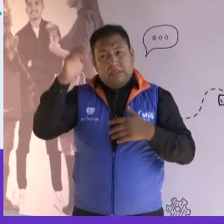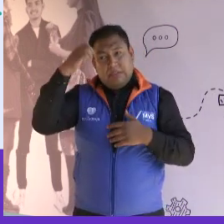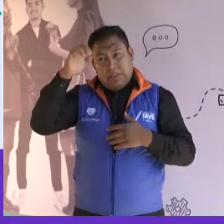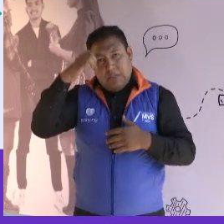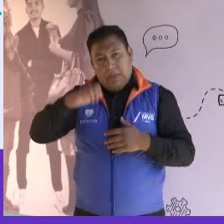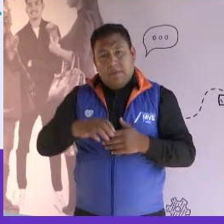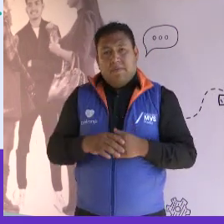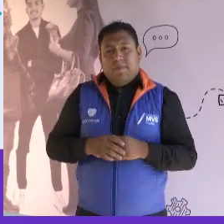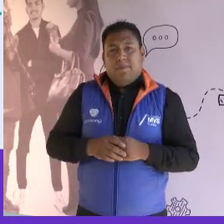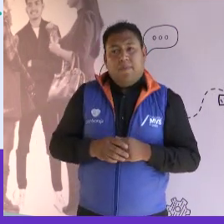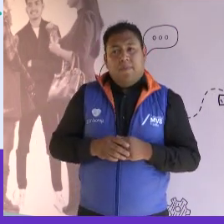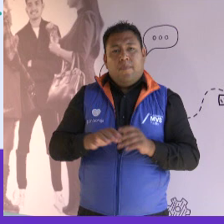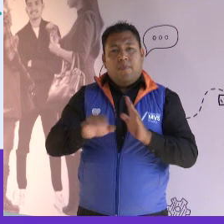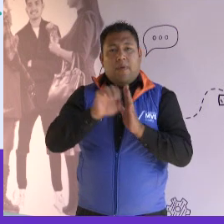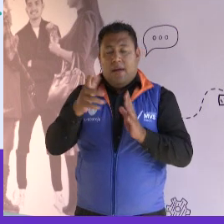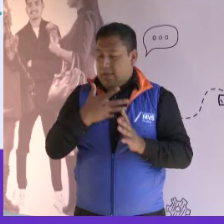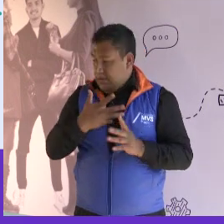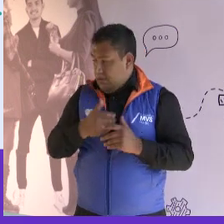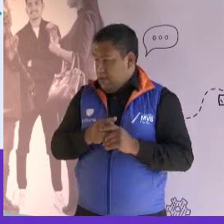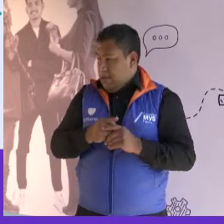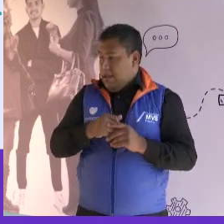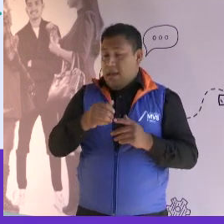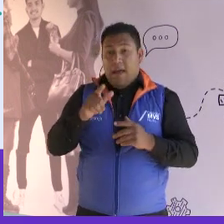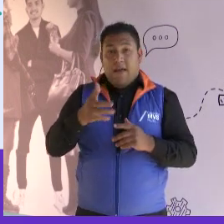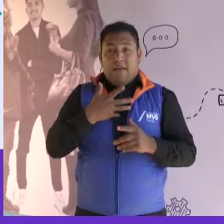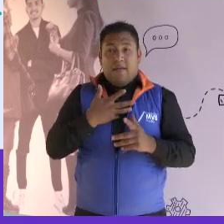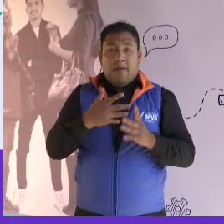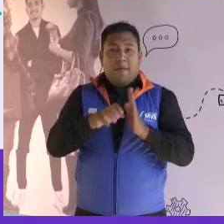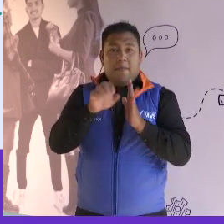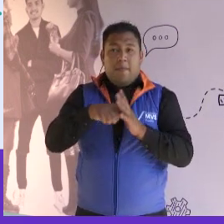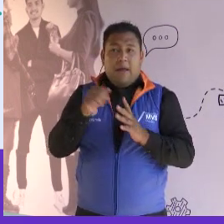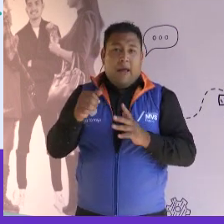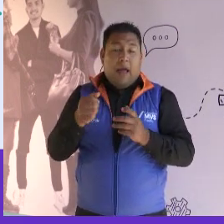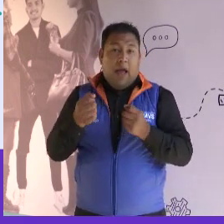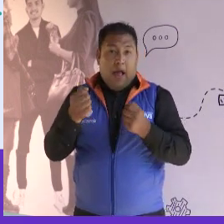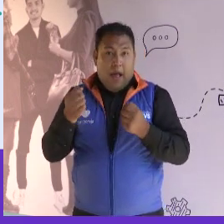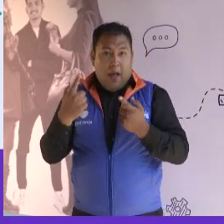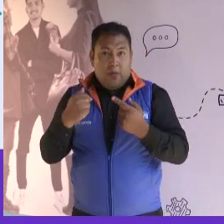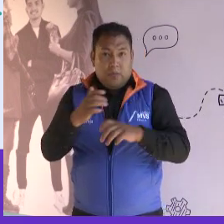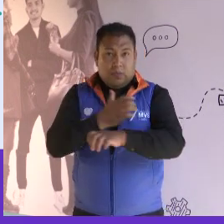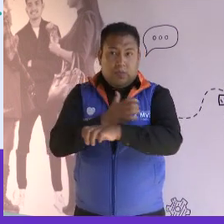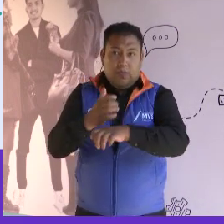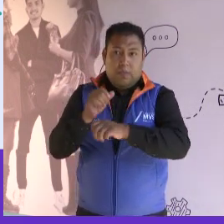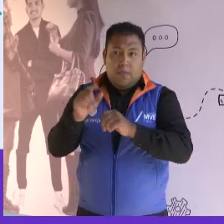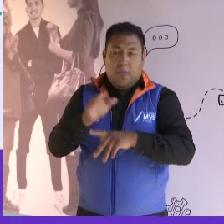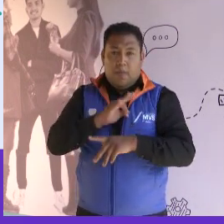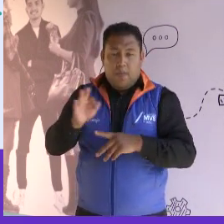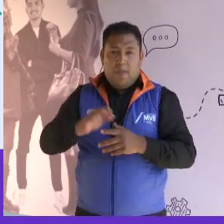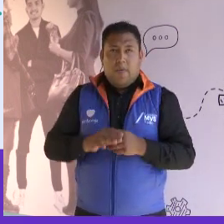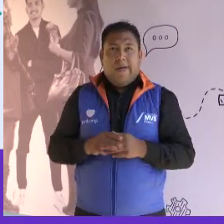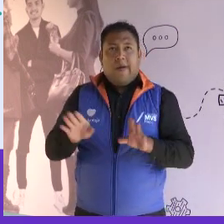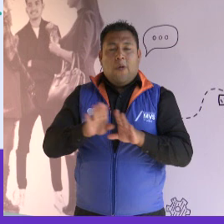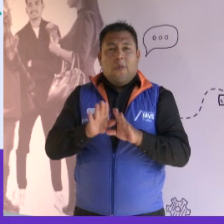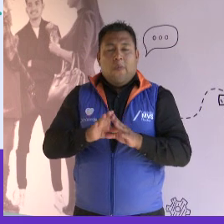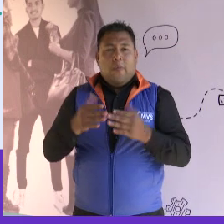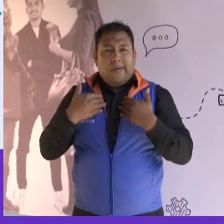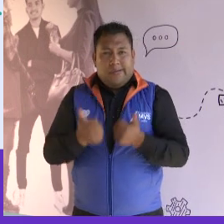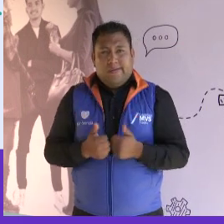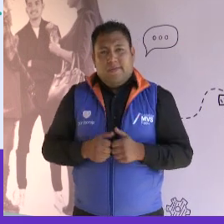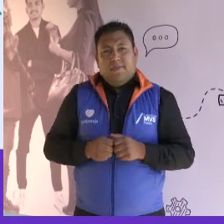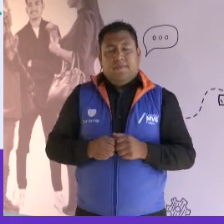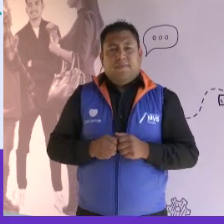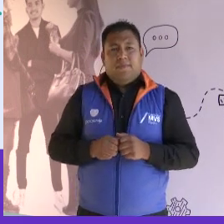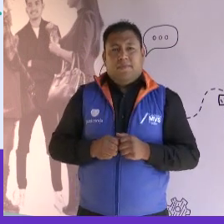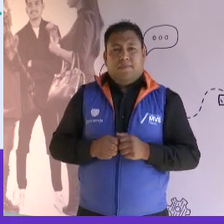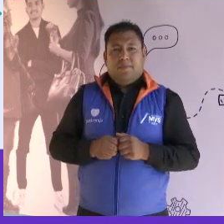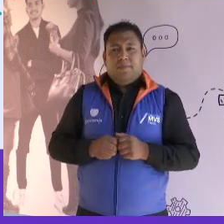Realmente uno de los retos principales, tal vez lo compartan las panelistas, es la distribución de los